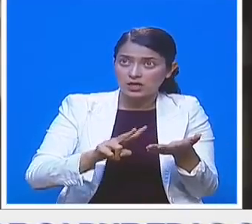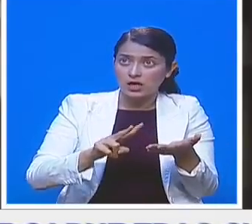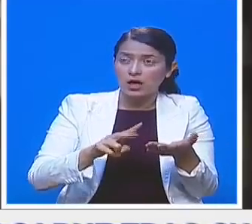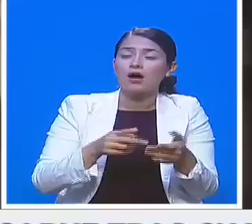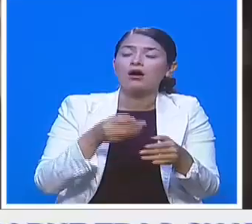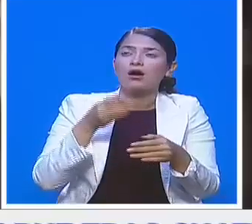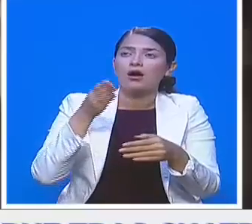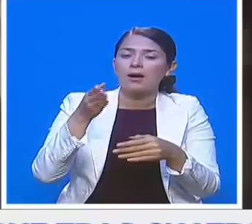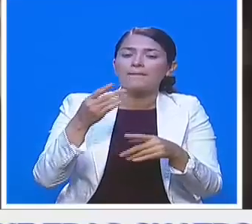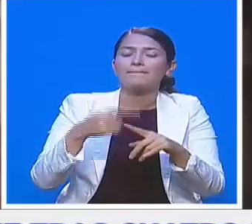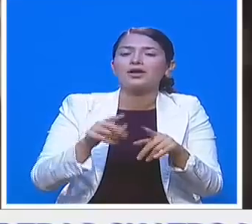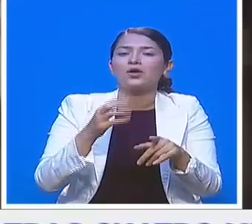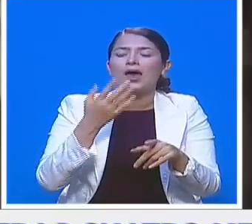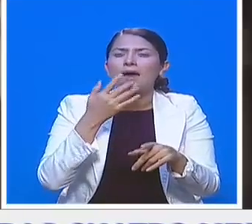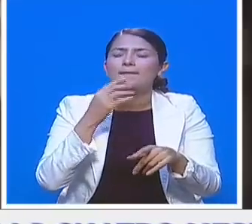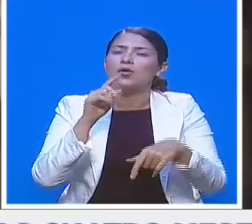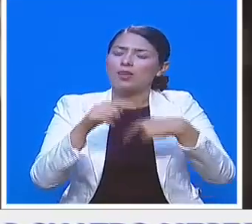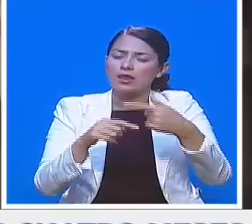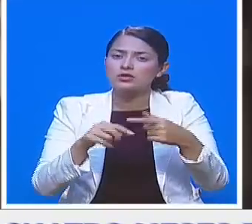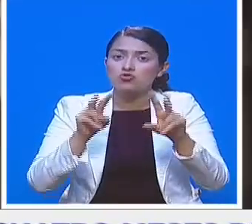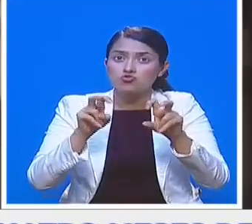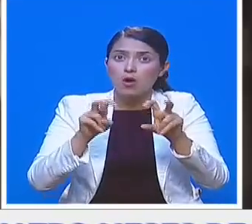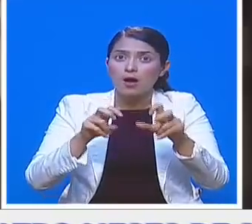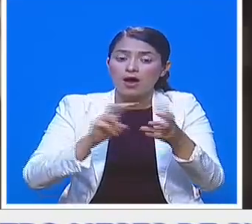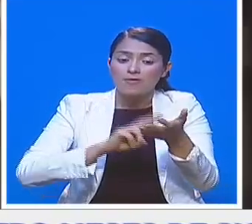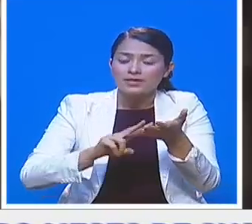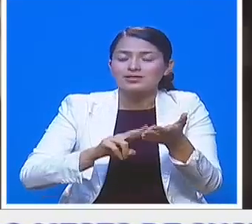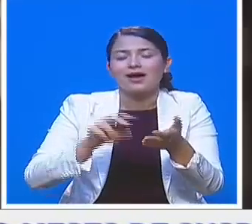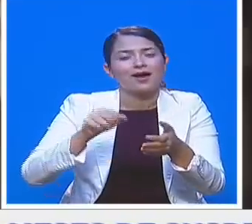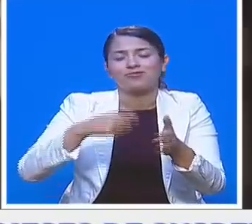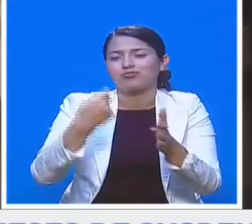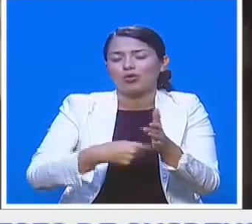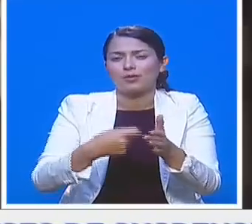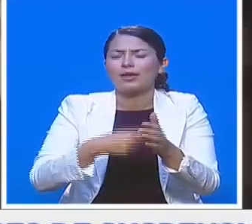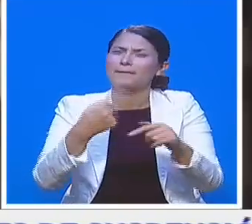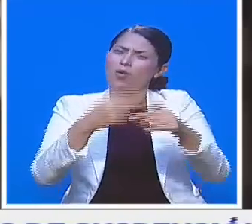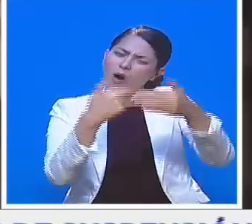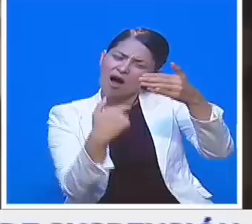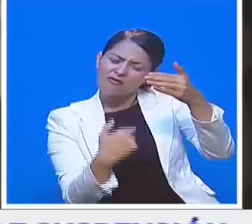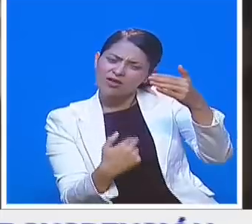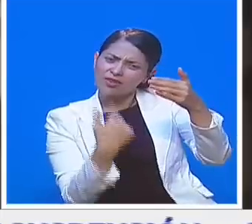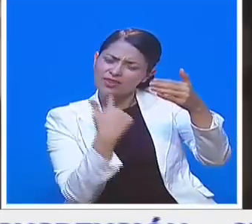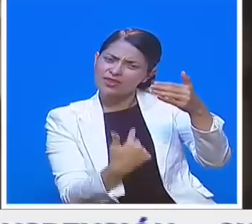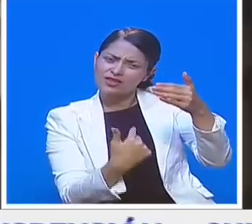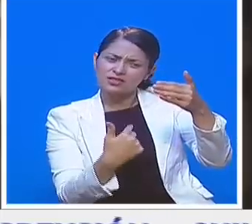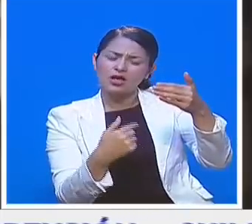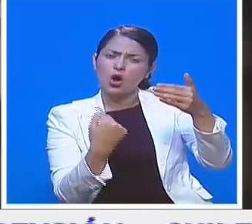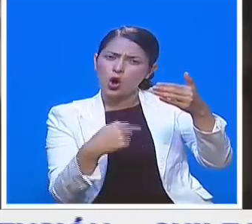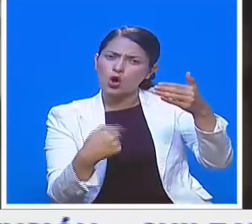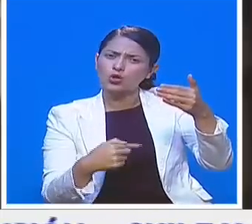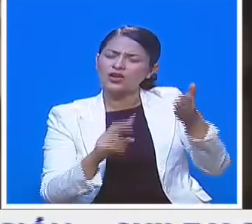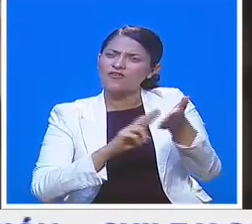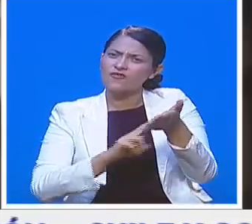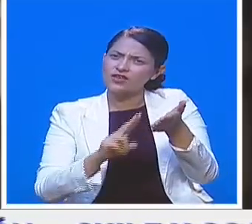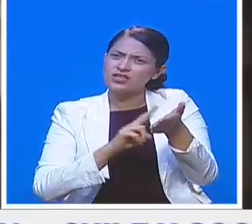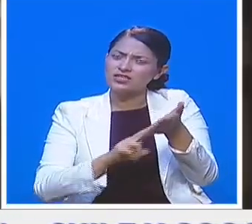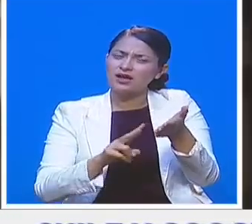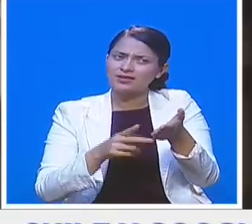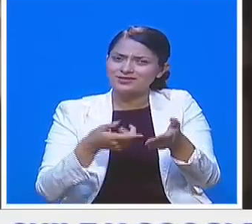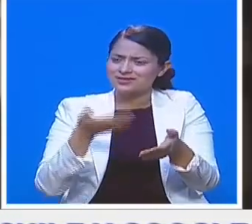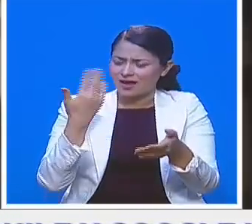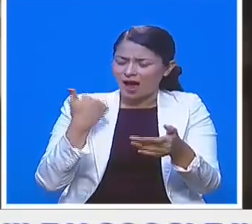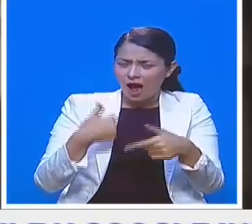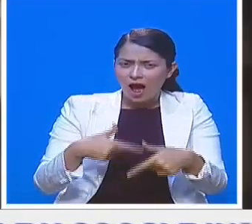sacar nueva, pero en otra parte del mismo texto, unos párrafos más abajo, enumera todos los tipos de visa ya vigentes que